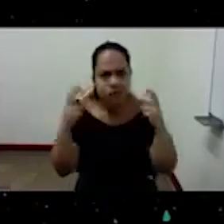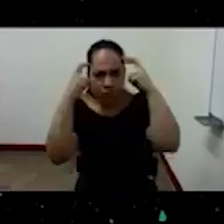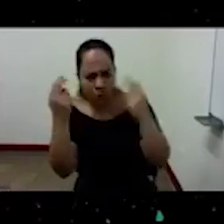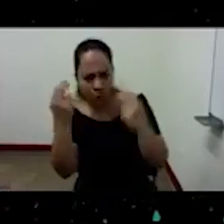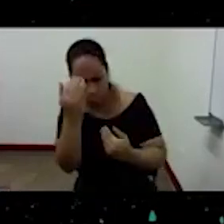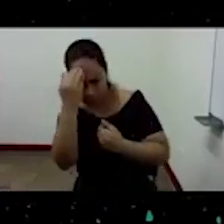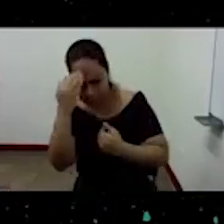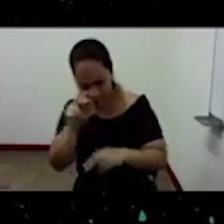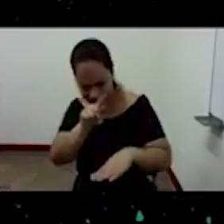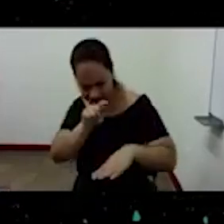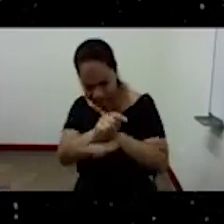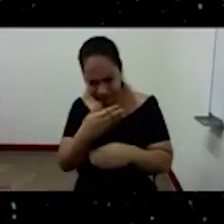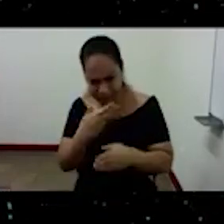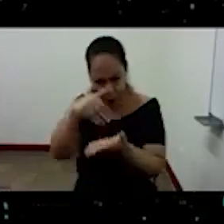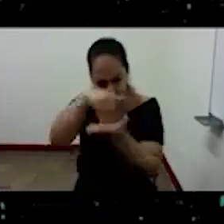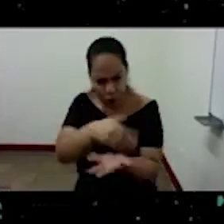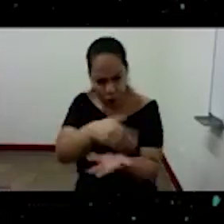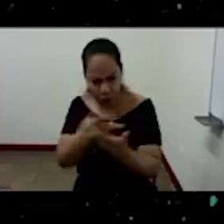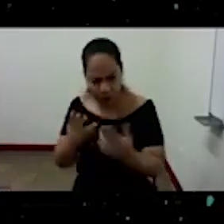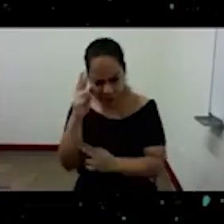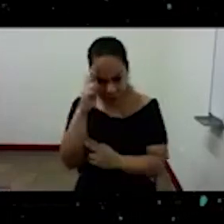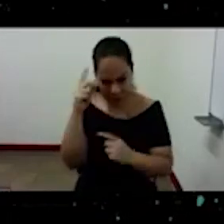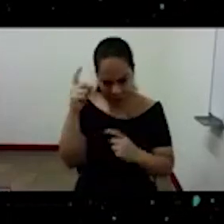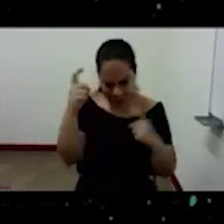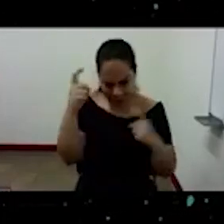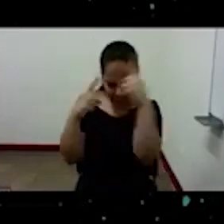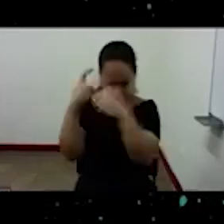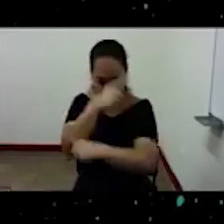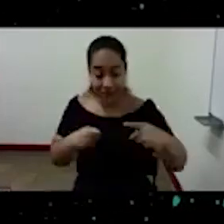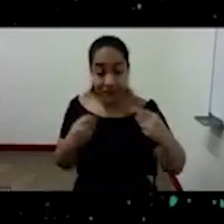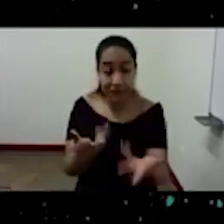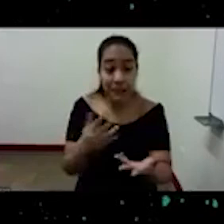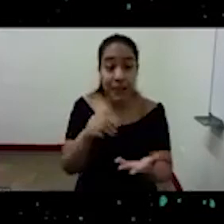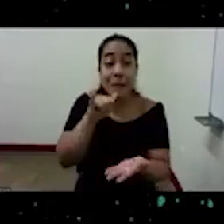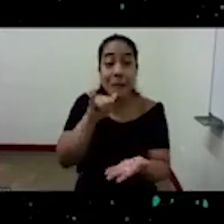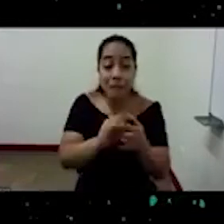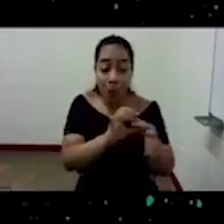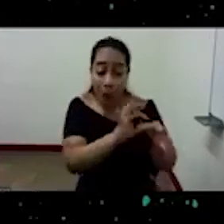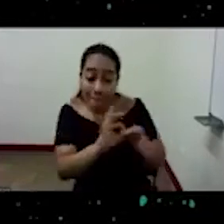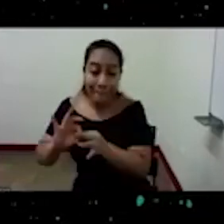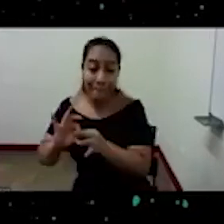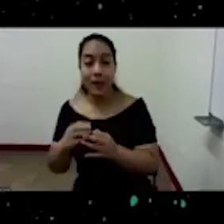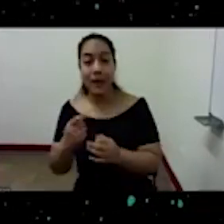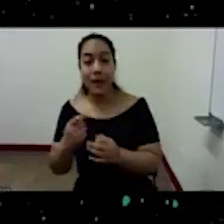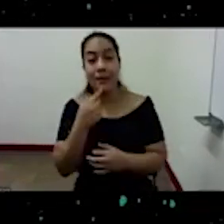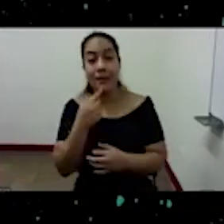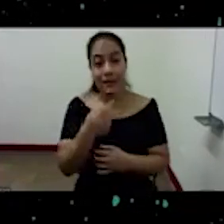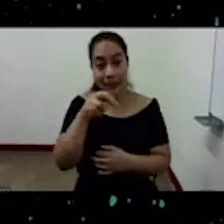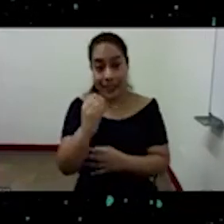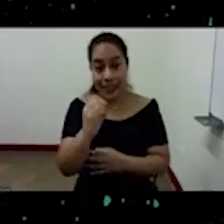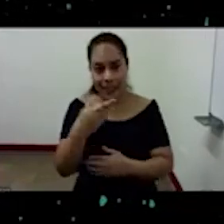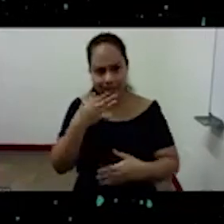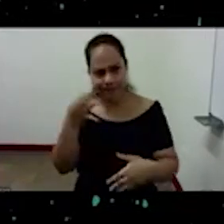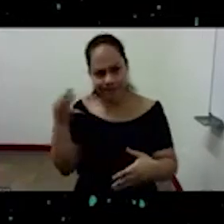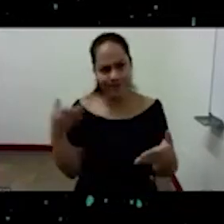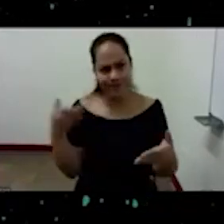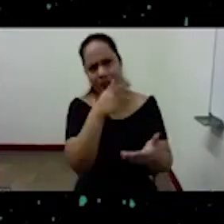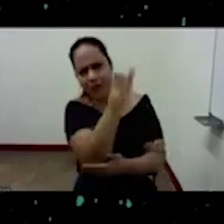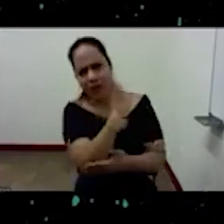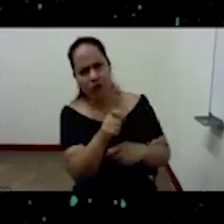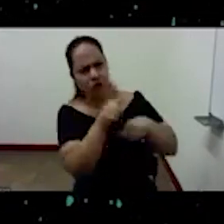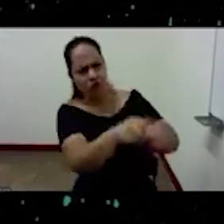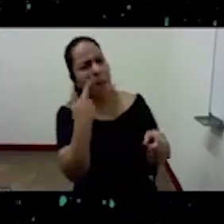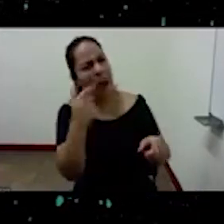conciencia crítica del pensamiento racional. En tal sentido, Nietzsche denuncia a Sócrates como el verdugo